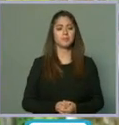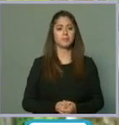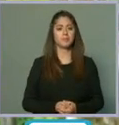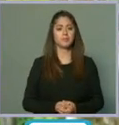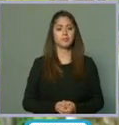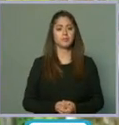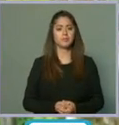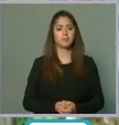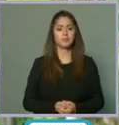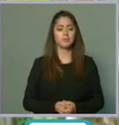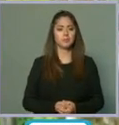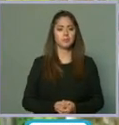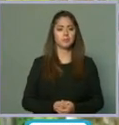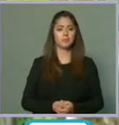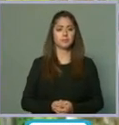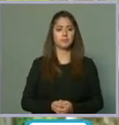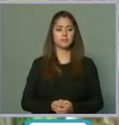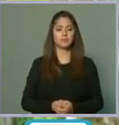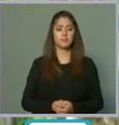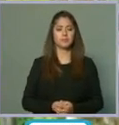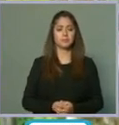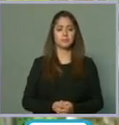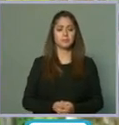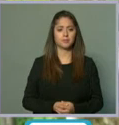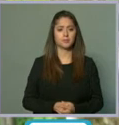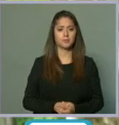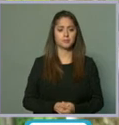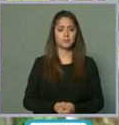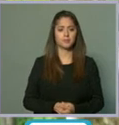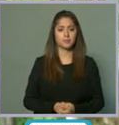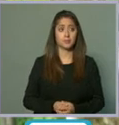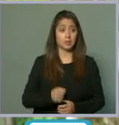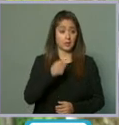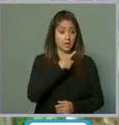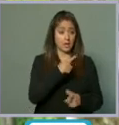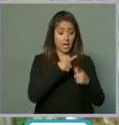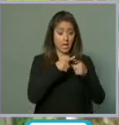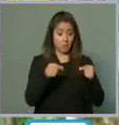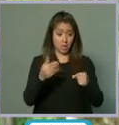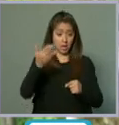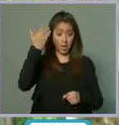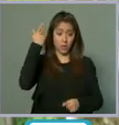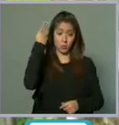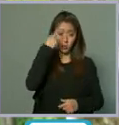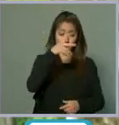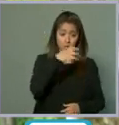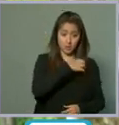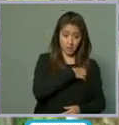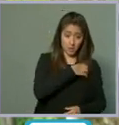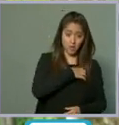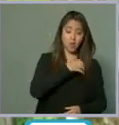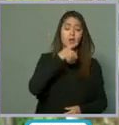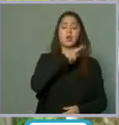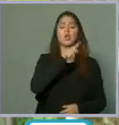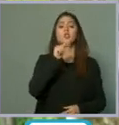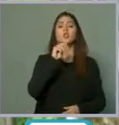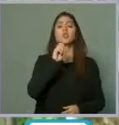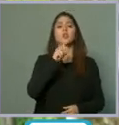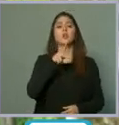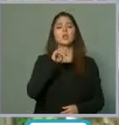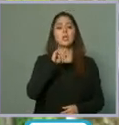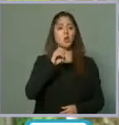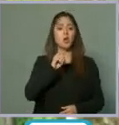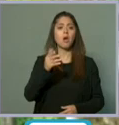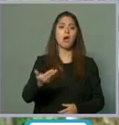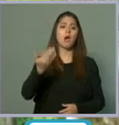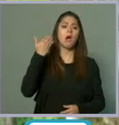Japón, su capital, no era Tokio, era Kioto, digamos, se